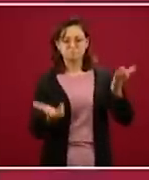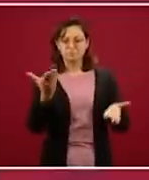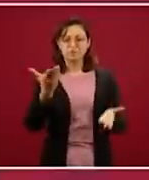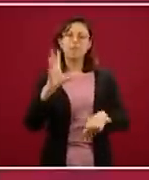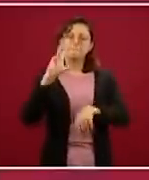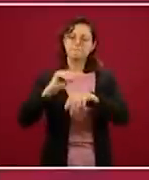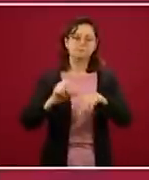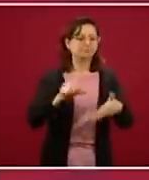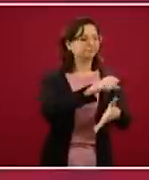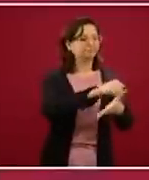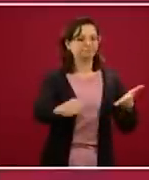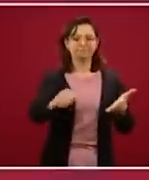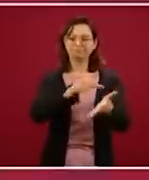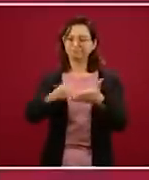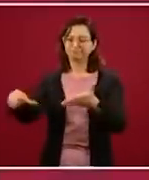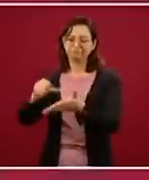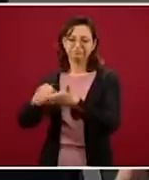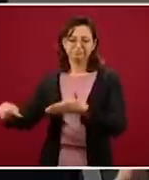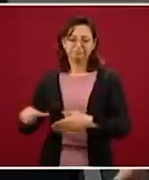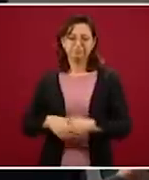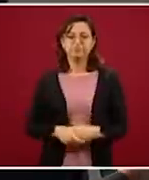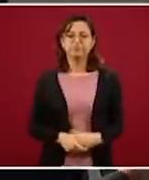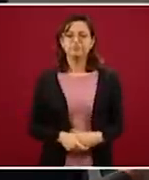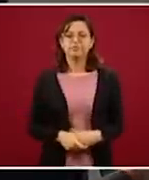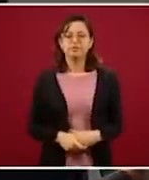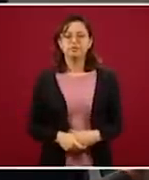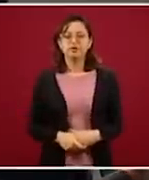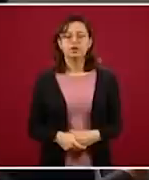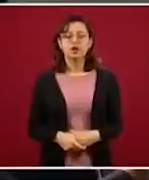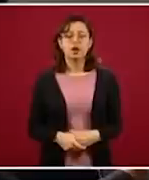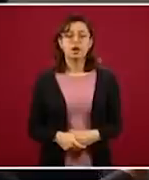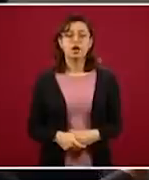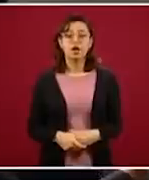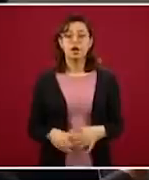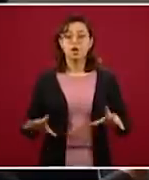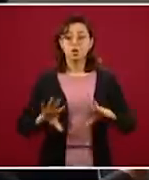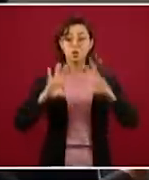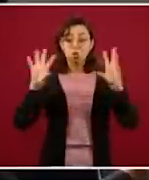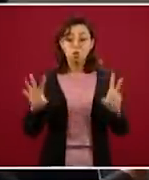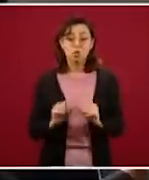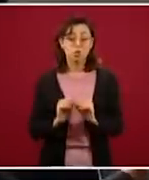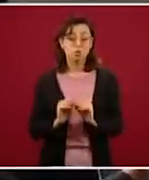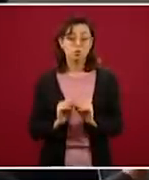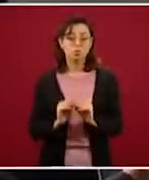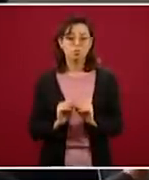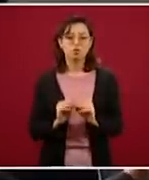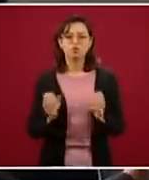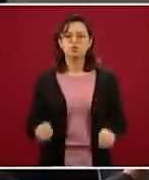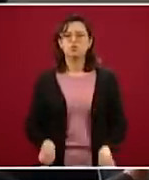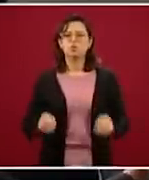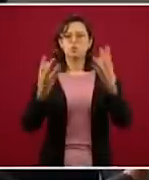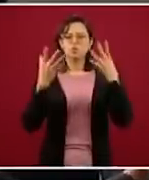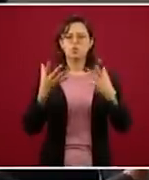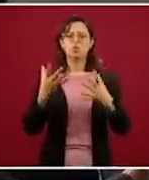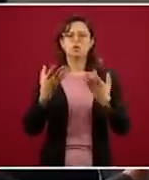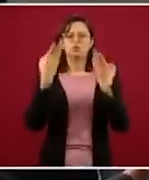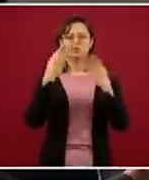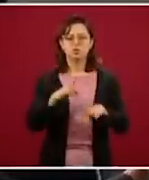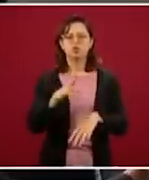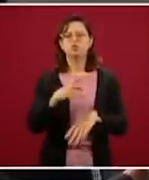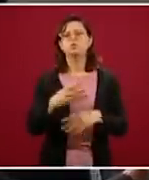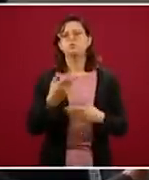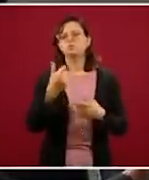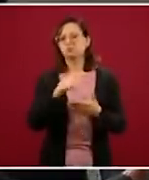que hacen que esta cifra se mueva. Respecto al número total de cuentas bloqueadas, son